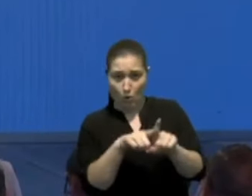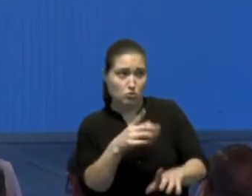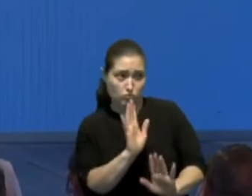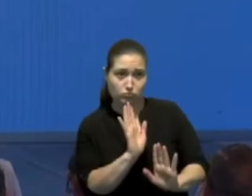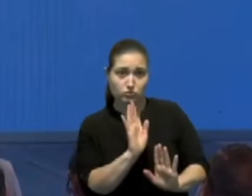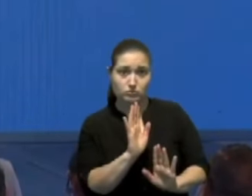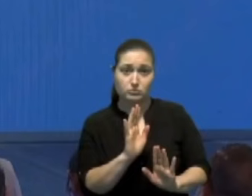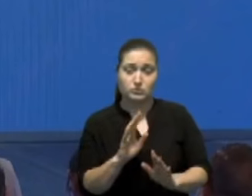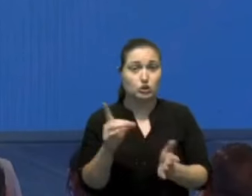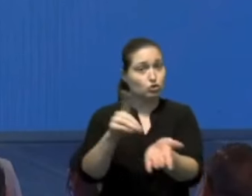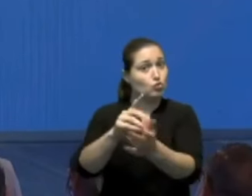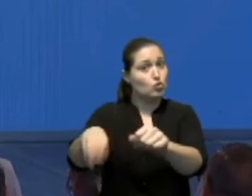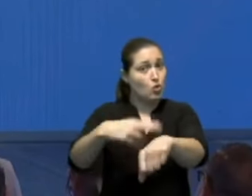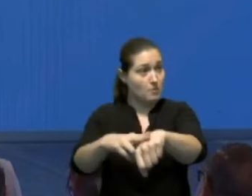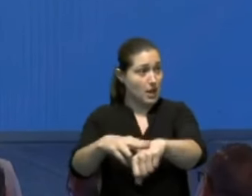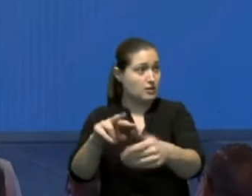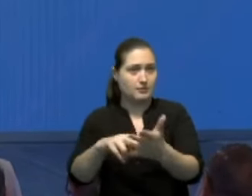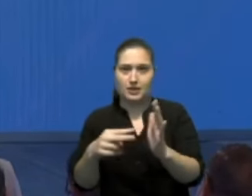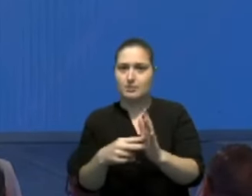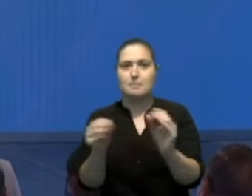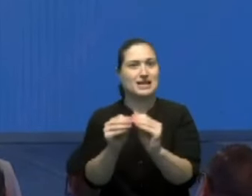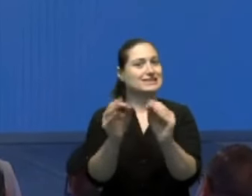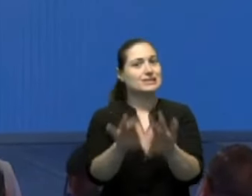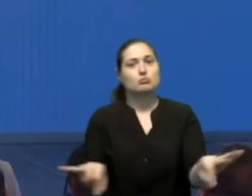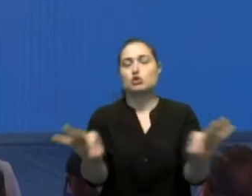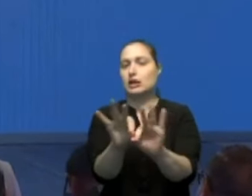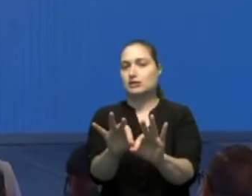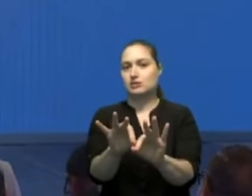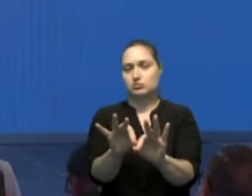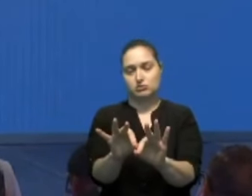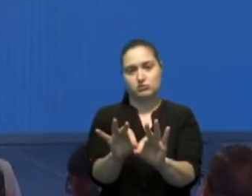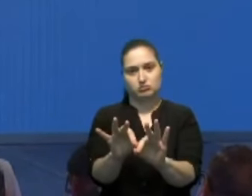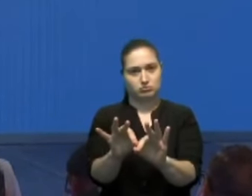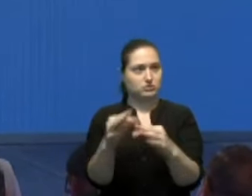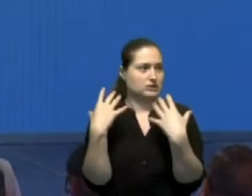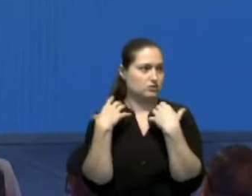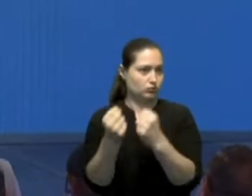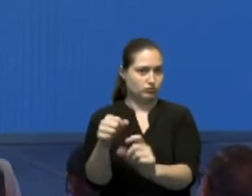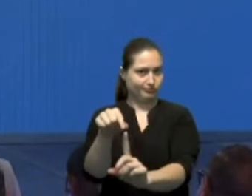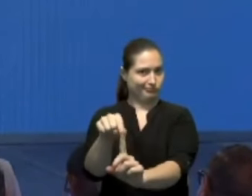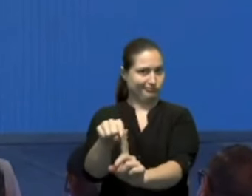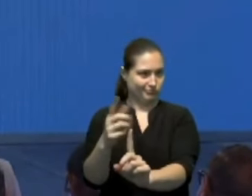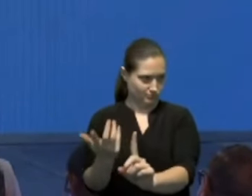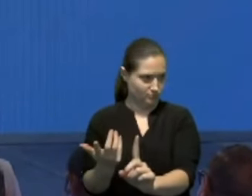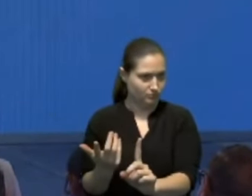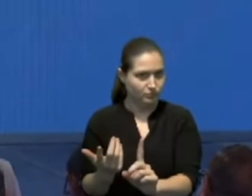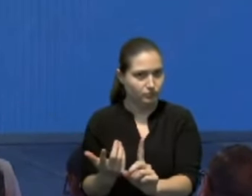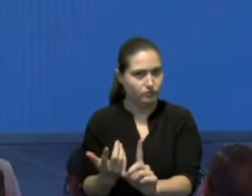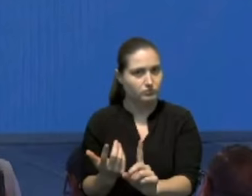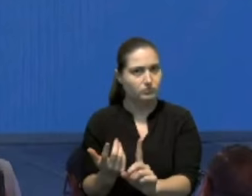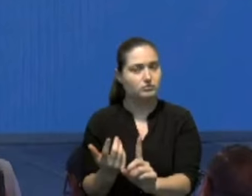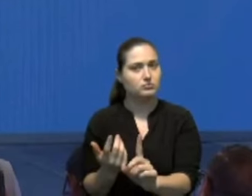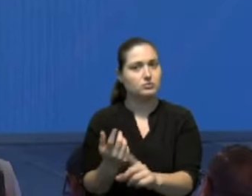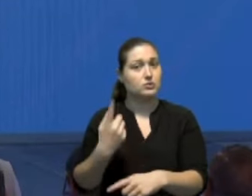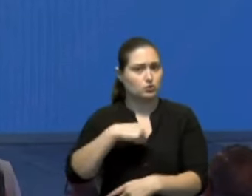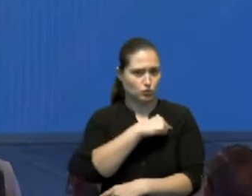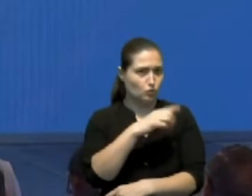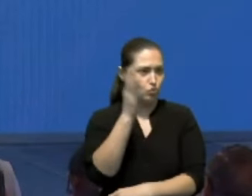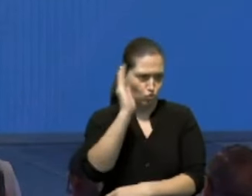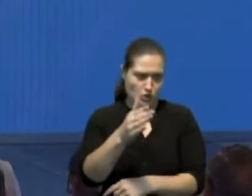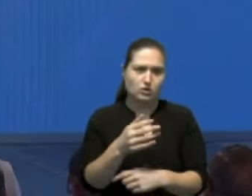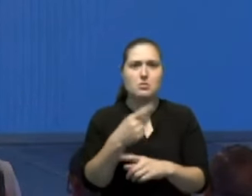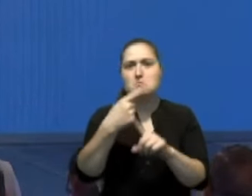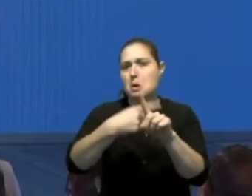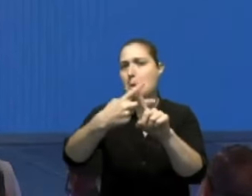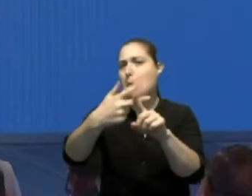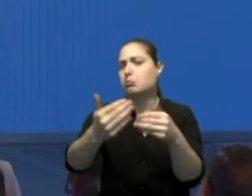atención primaria es la base del sistema de salud y tenemos muchas ideas que que van a ser que la vamos a implementar en los próximos